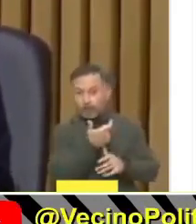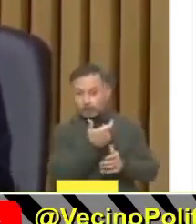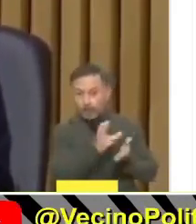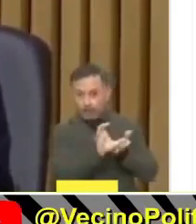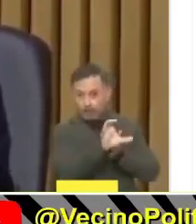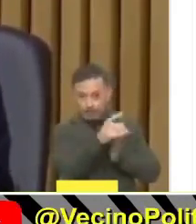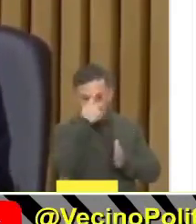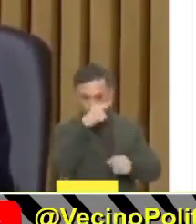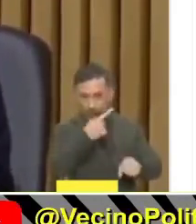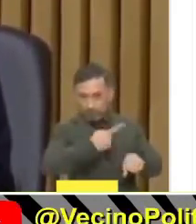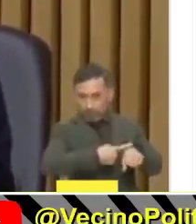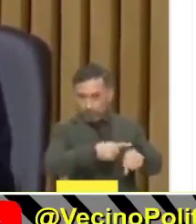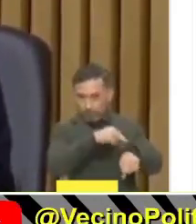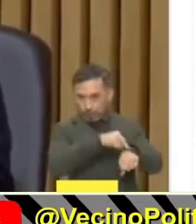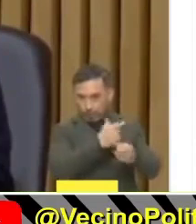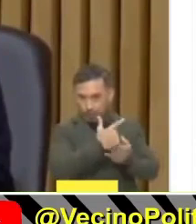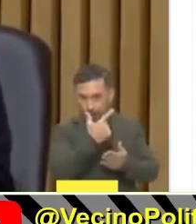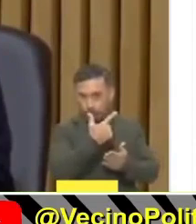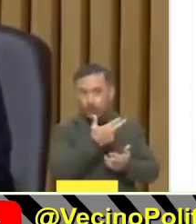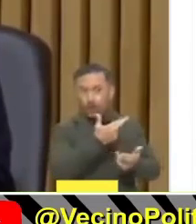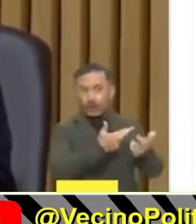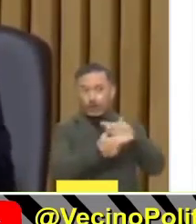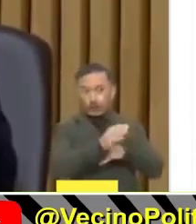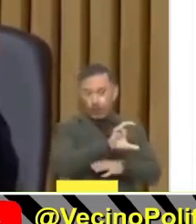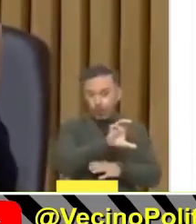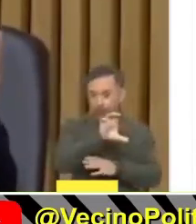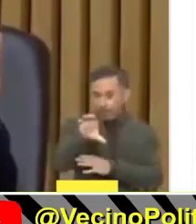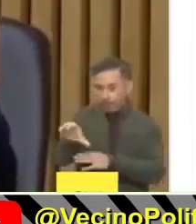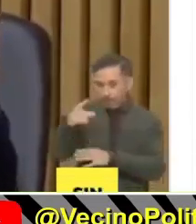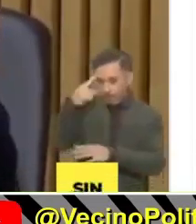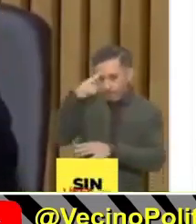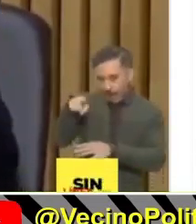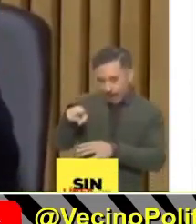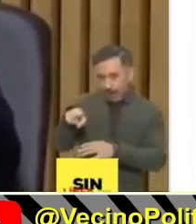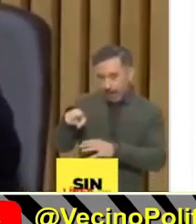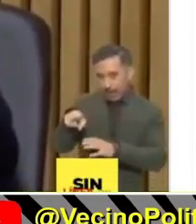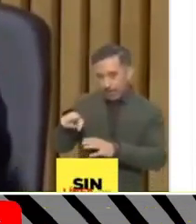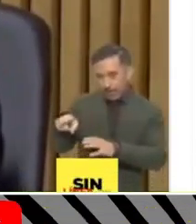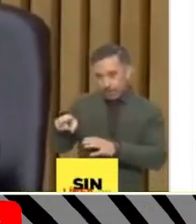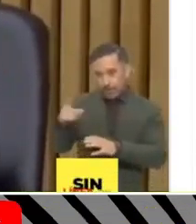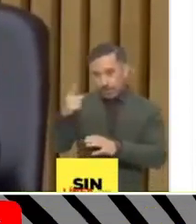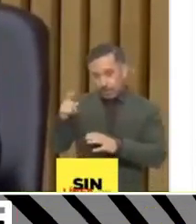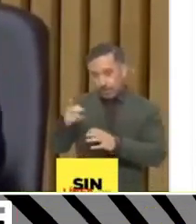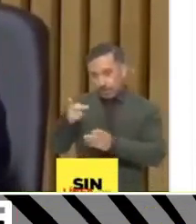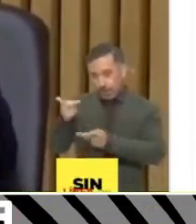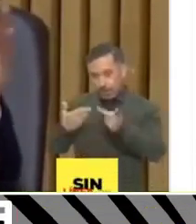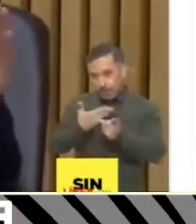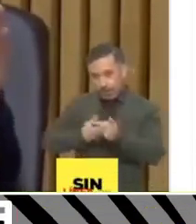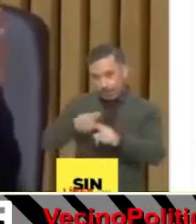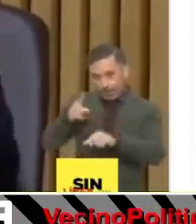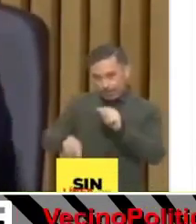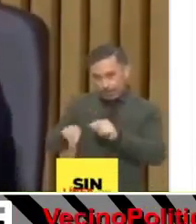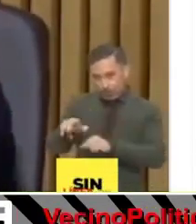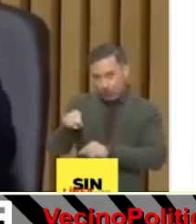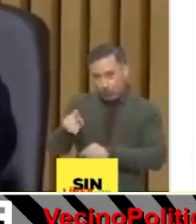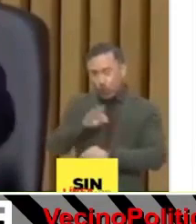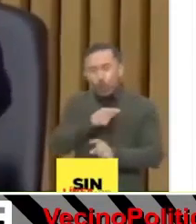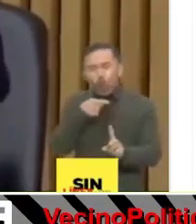recursos al ejercicio de revocación de mandato? Solo quiero nada más de manera muy puntual, sí o no.